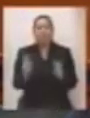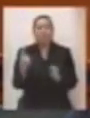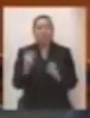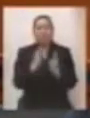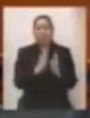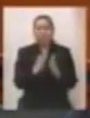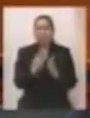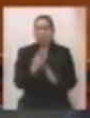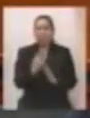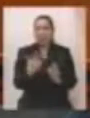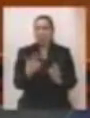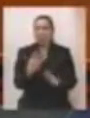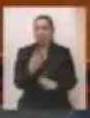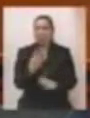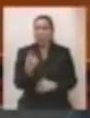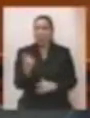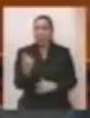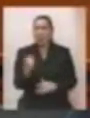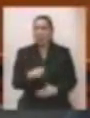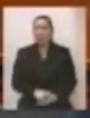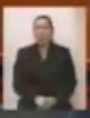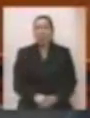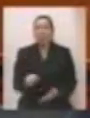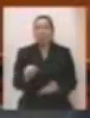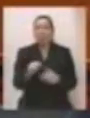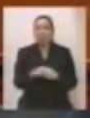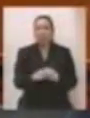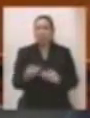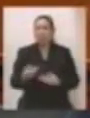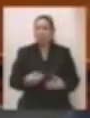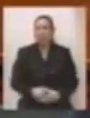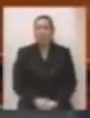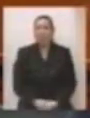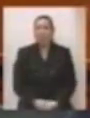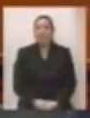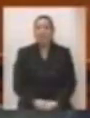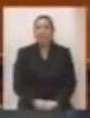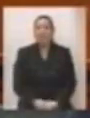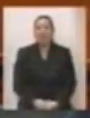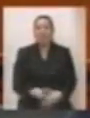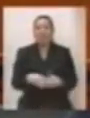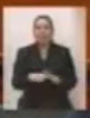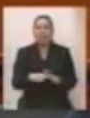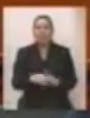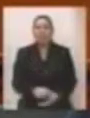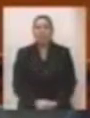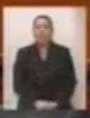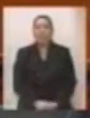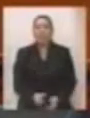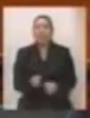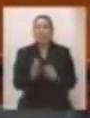único ordenado de la ley 28.411, ley general del Sistema Nacional de Presupuesto, se incorpore un artículo